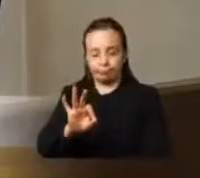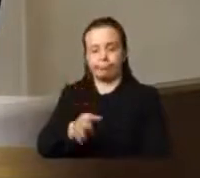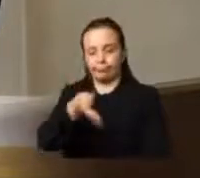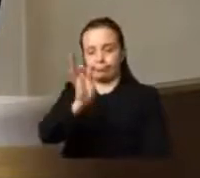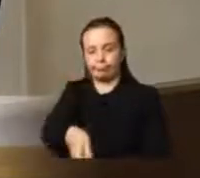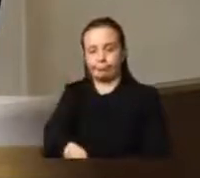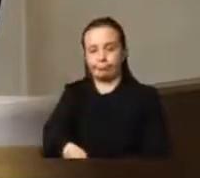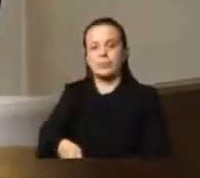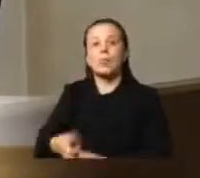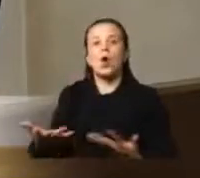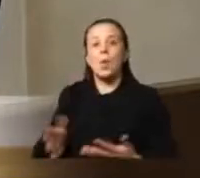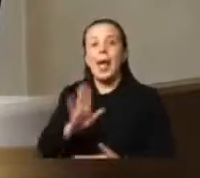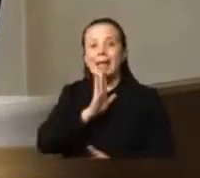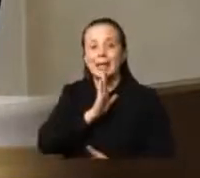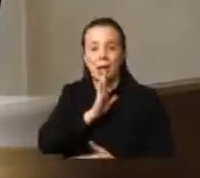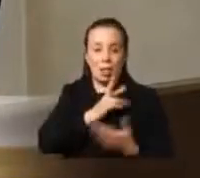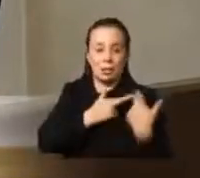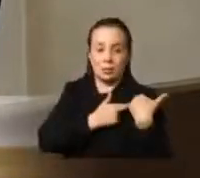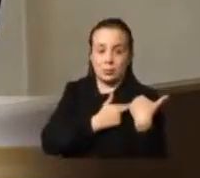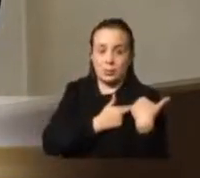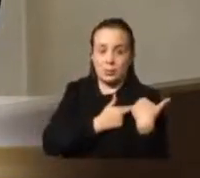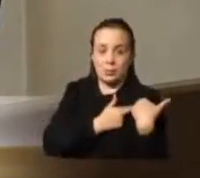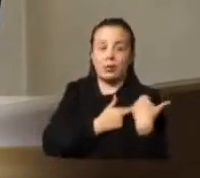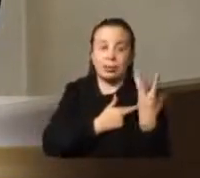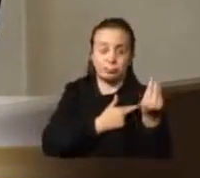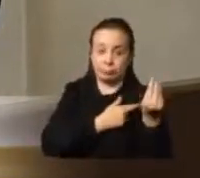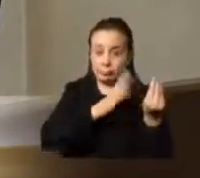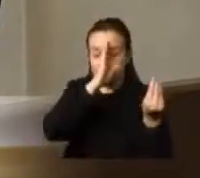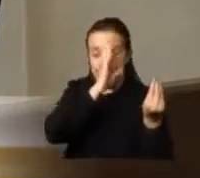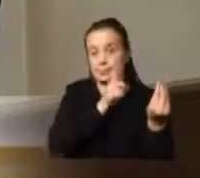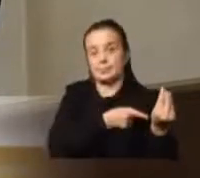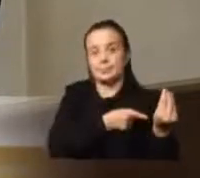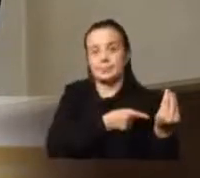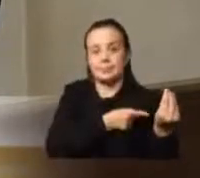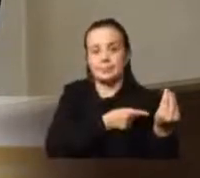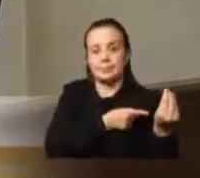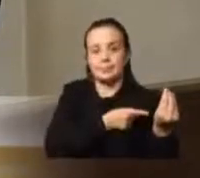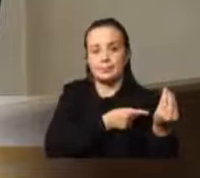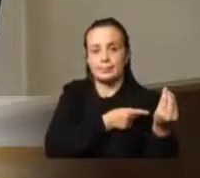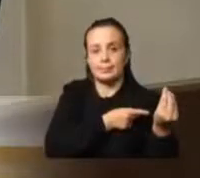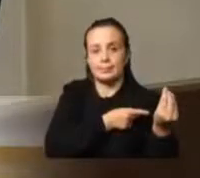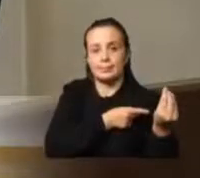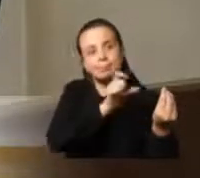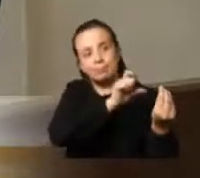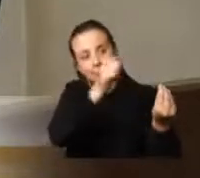presumiblemente a manos de integrantes de la fuerza pública,